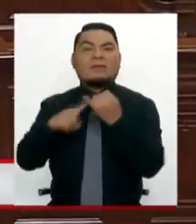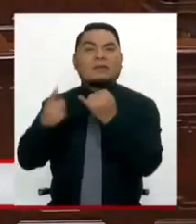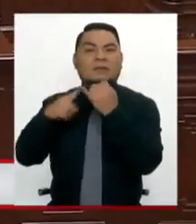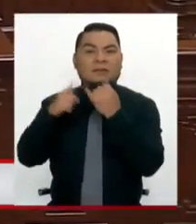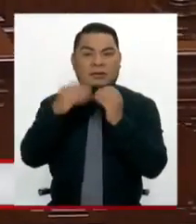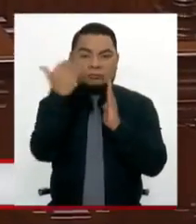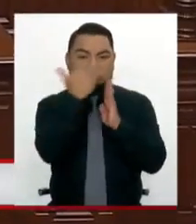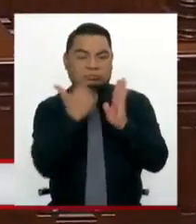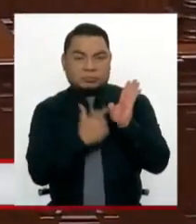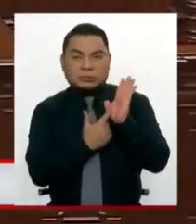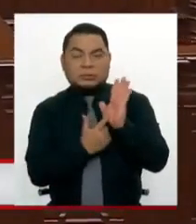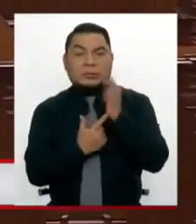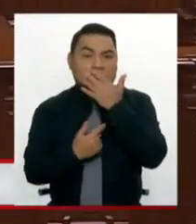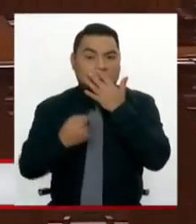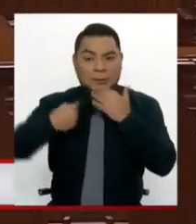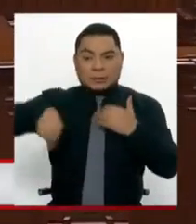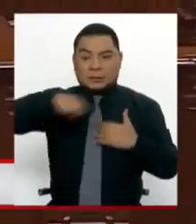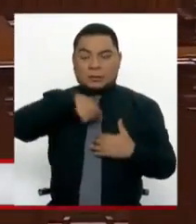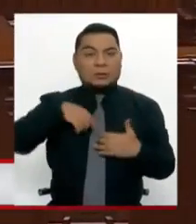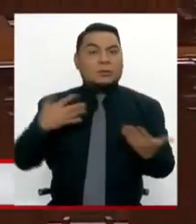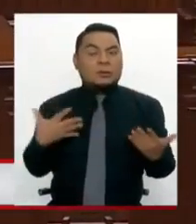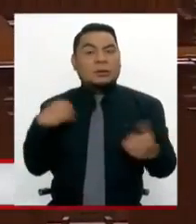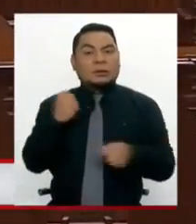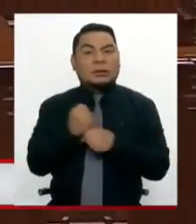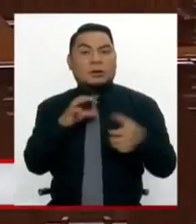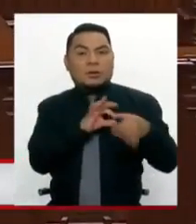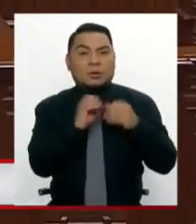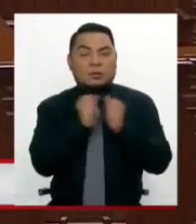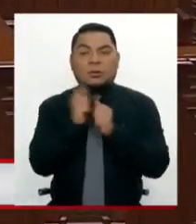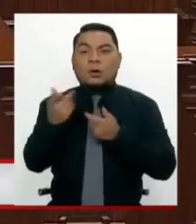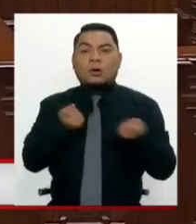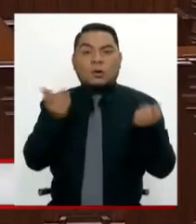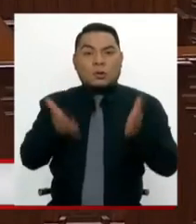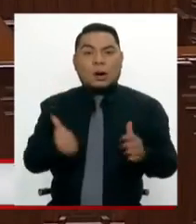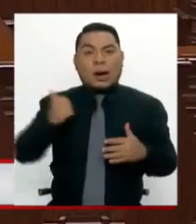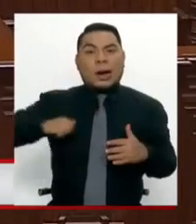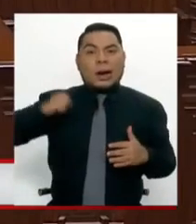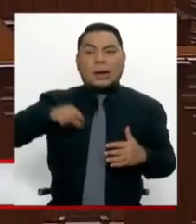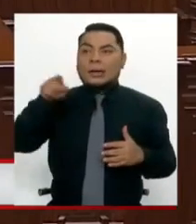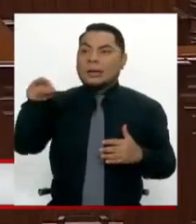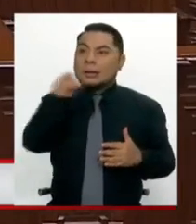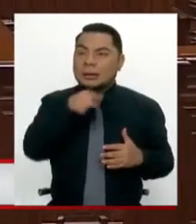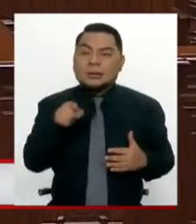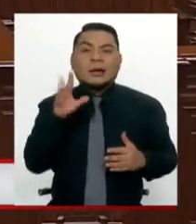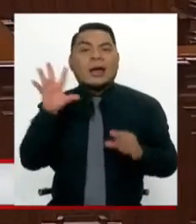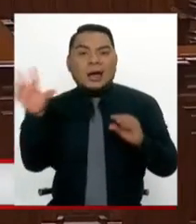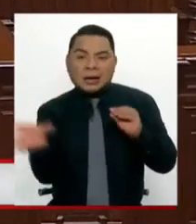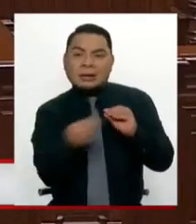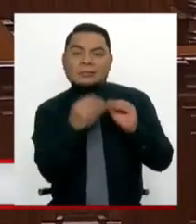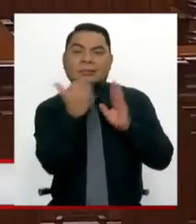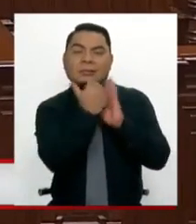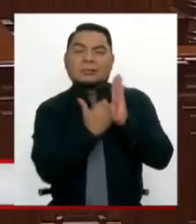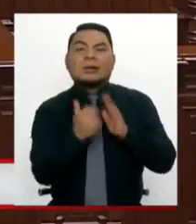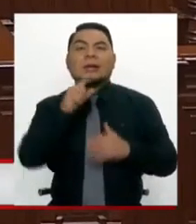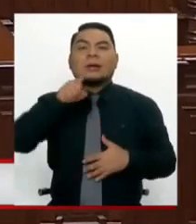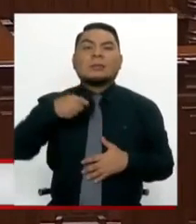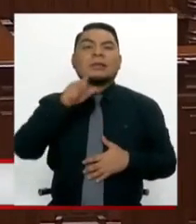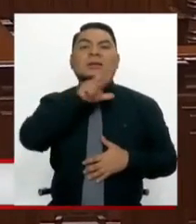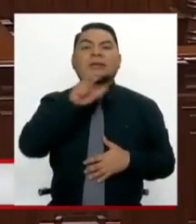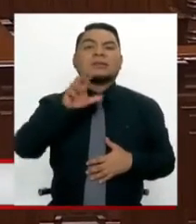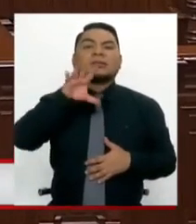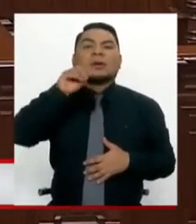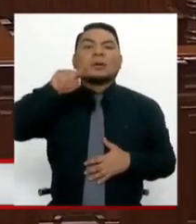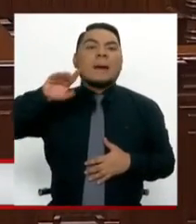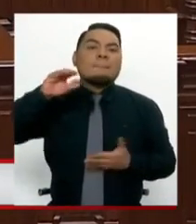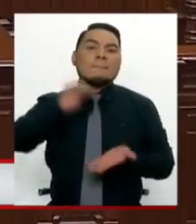inventariados. Nosotros, en trabajo conjunto con gobernadores y alcaldes, hemos adicionado 1.350